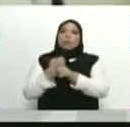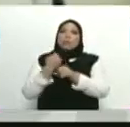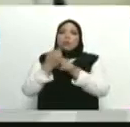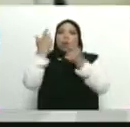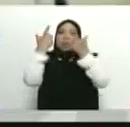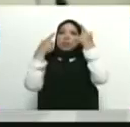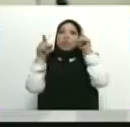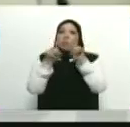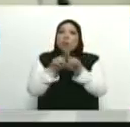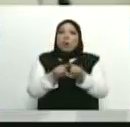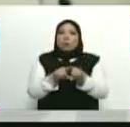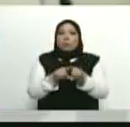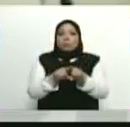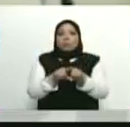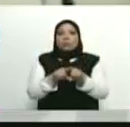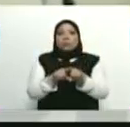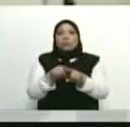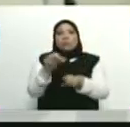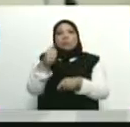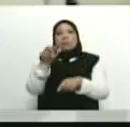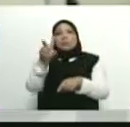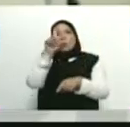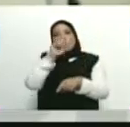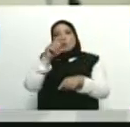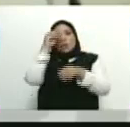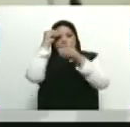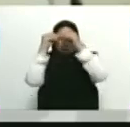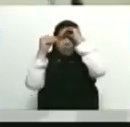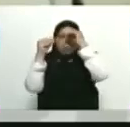chamitos, como ustedes. A los 13 años aprendí